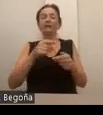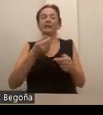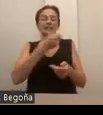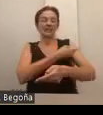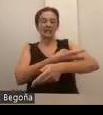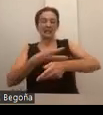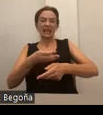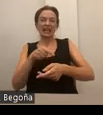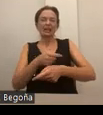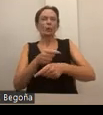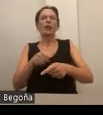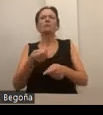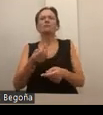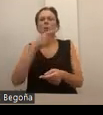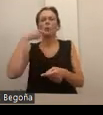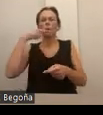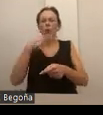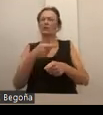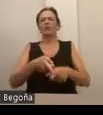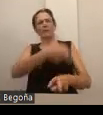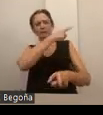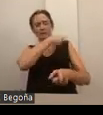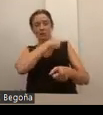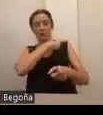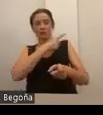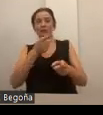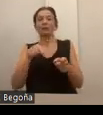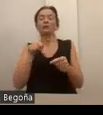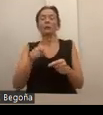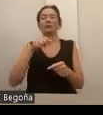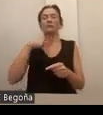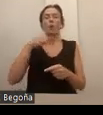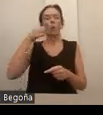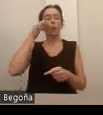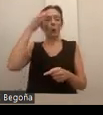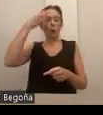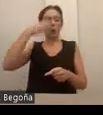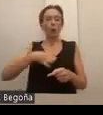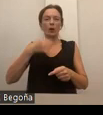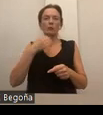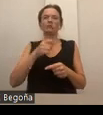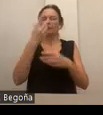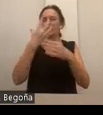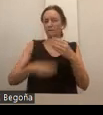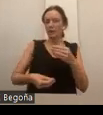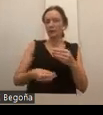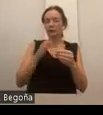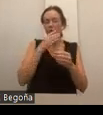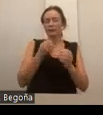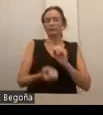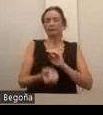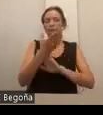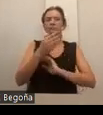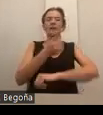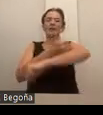y cuando los mecanismos adaptativos o regulatorios fallan en ese sentido, desarrollamos la diabetes. Y es aquí cuando